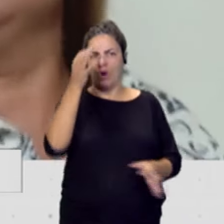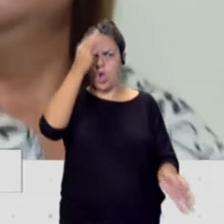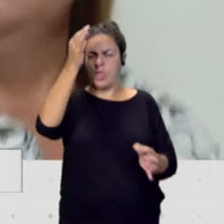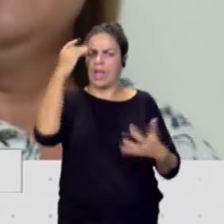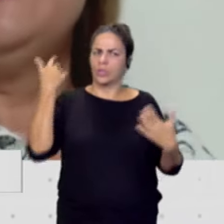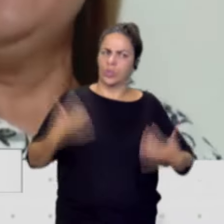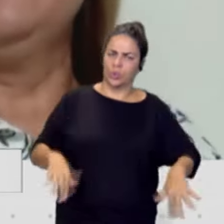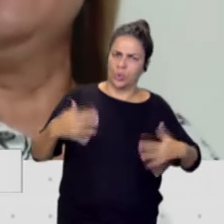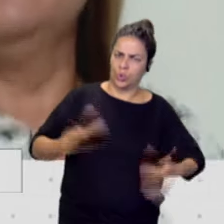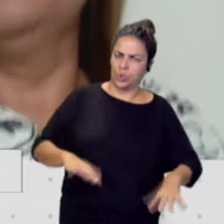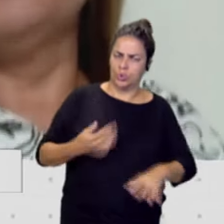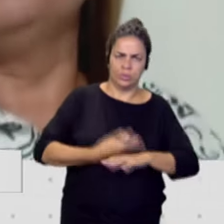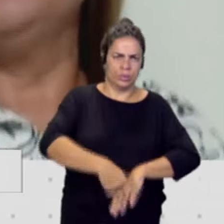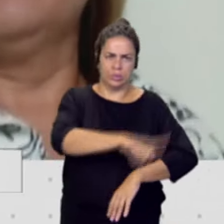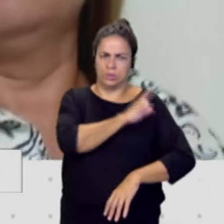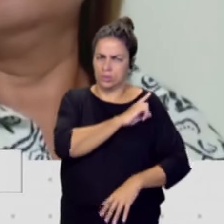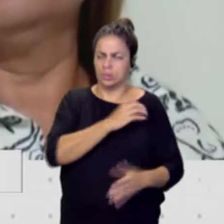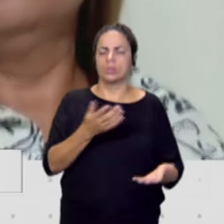elevadas y